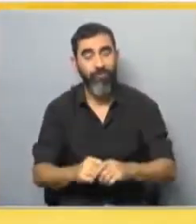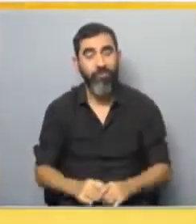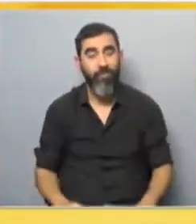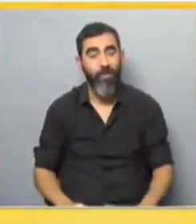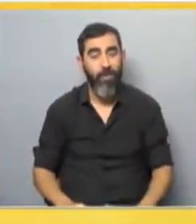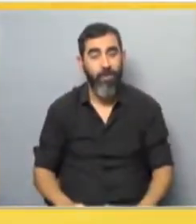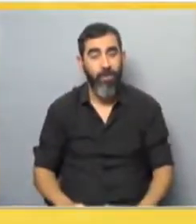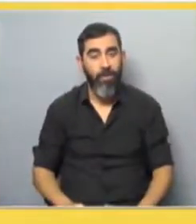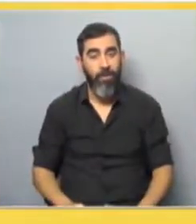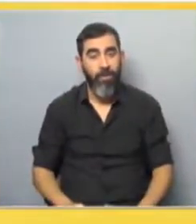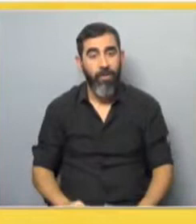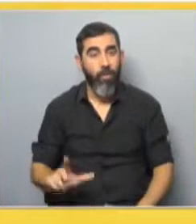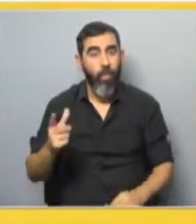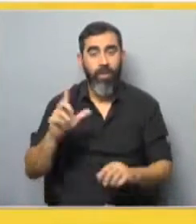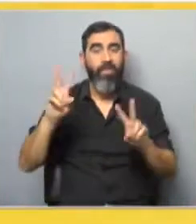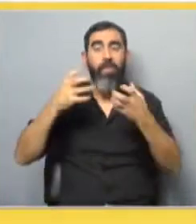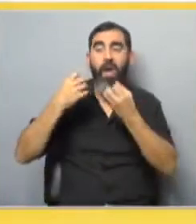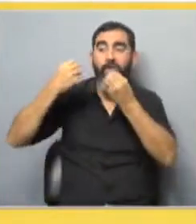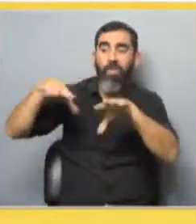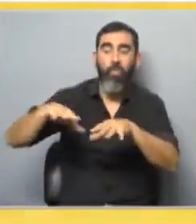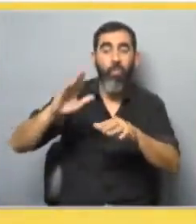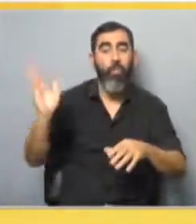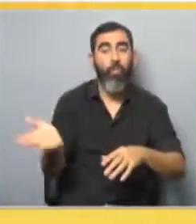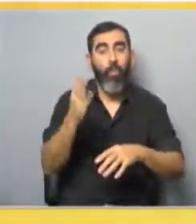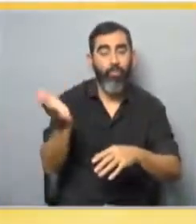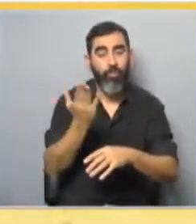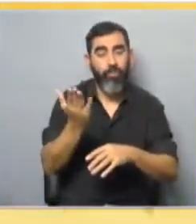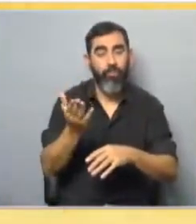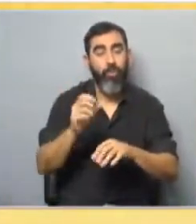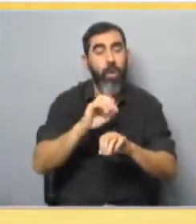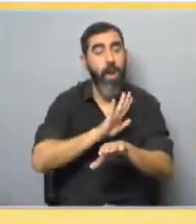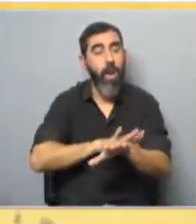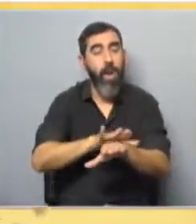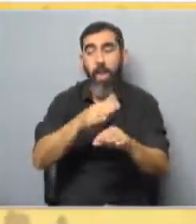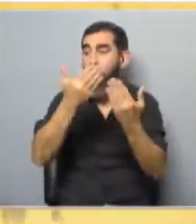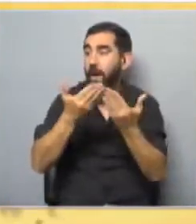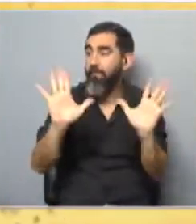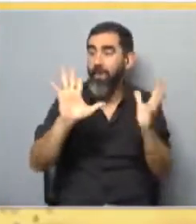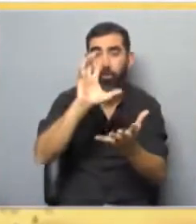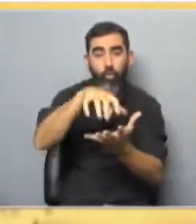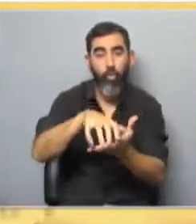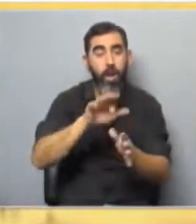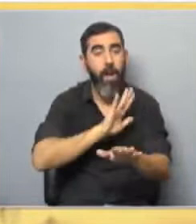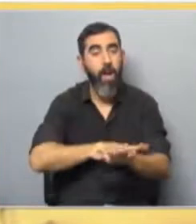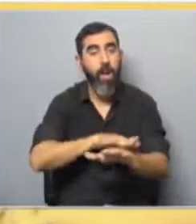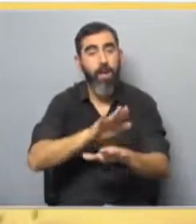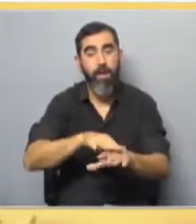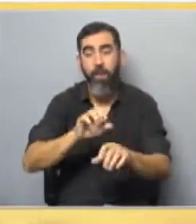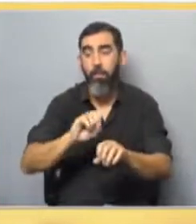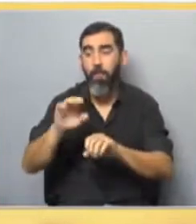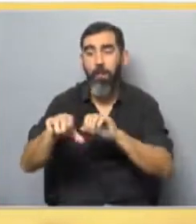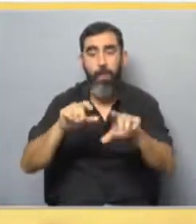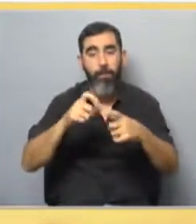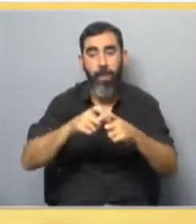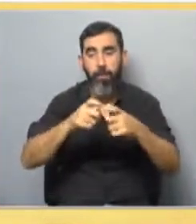en Uruguay lo que es la fase de abandono de esos emprendimientos productivos, entonces los ranarios quedaron abiertos, las ranas se fueron distribuyendo en